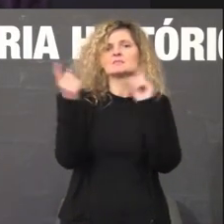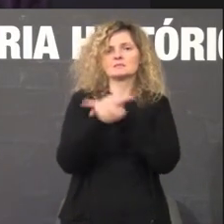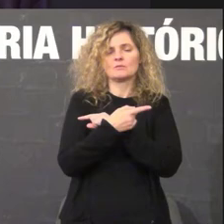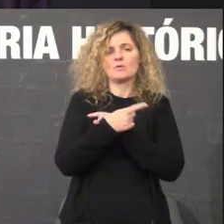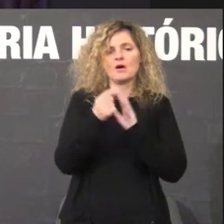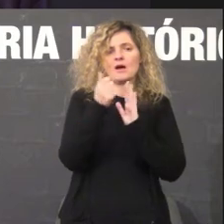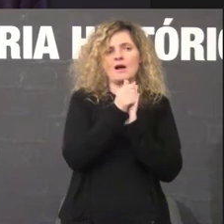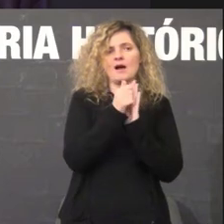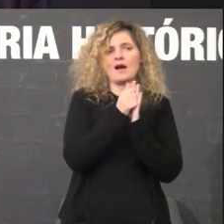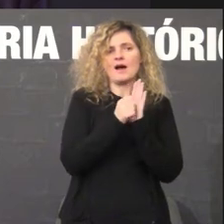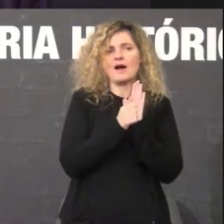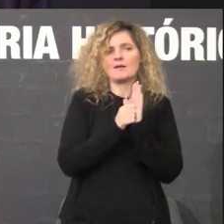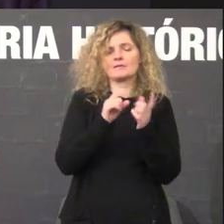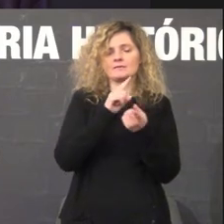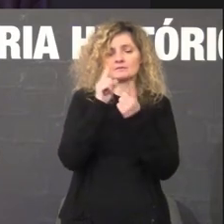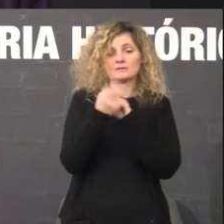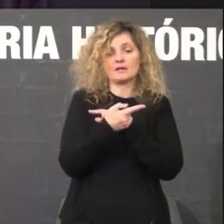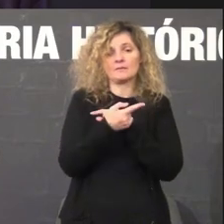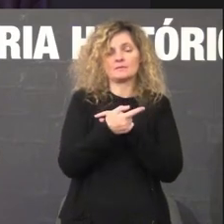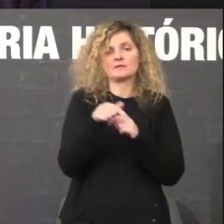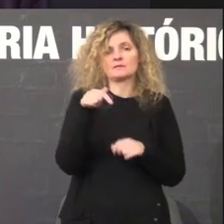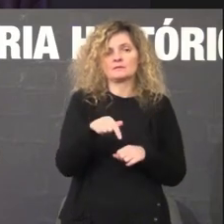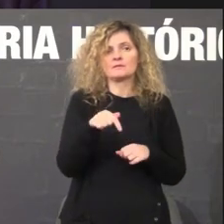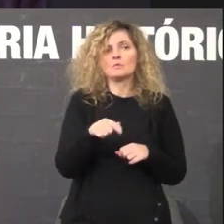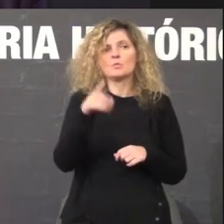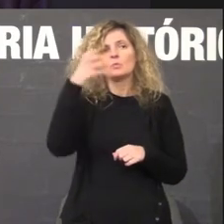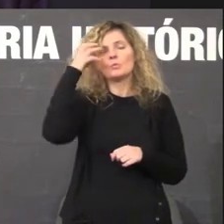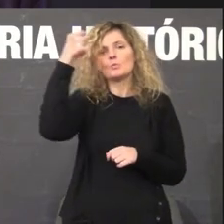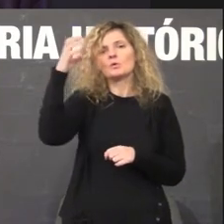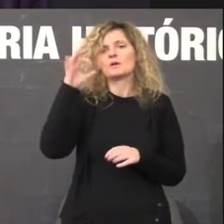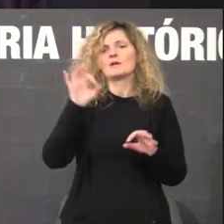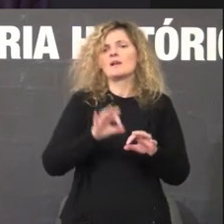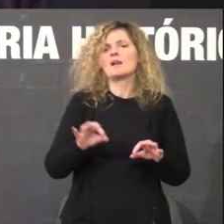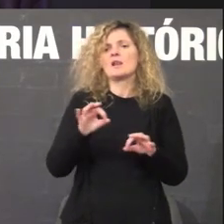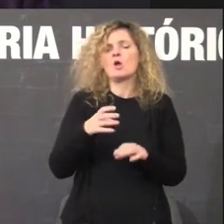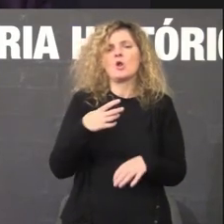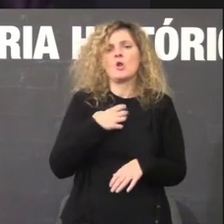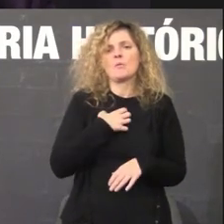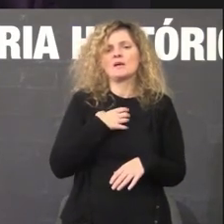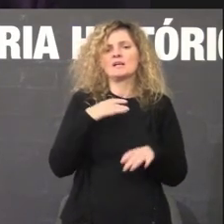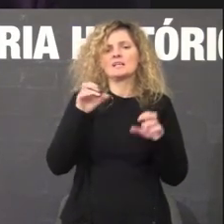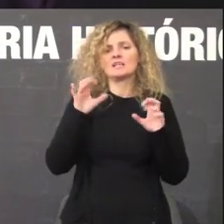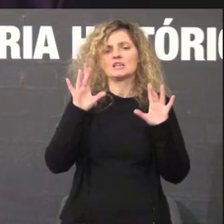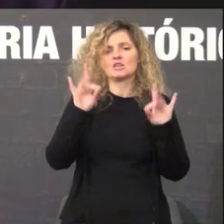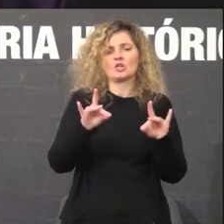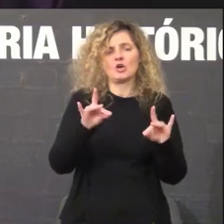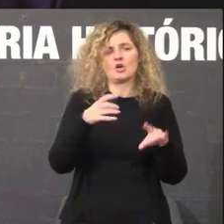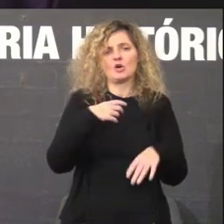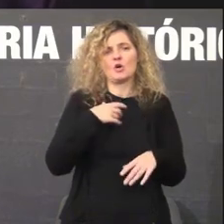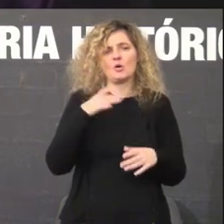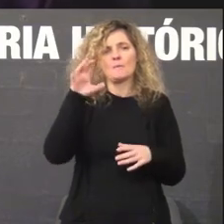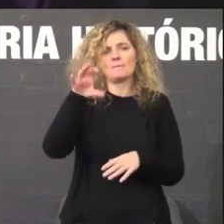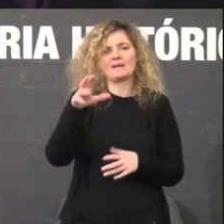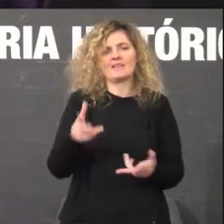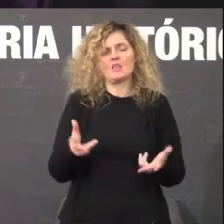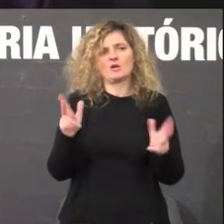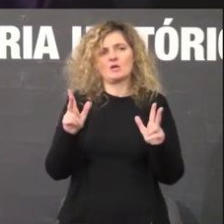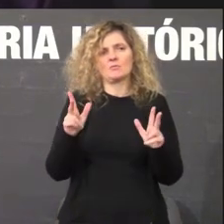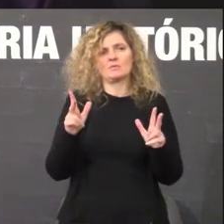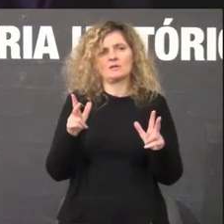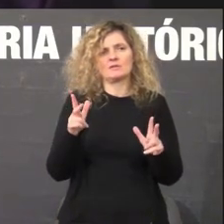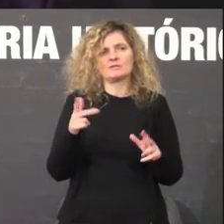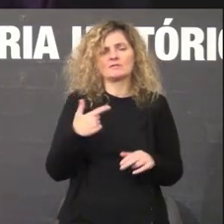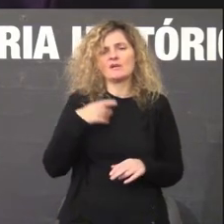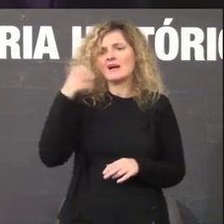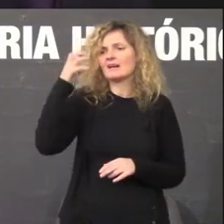el artículo ese, que se cambie la Constitución. Un reino, nadie puede ser inviolable en un país democrático,